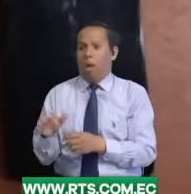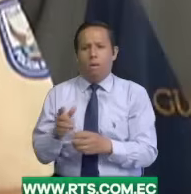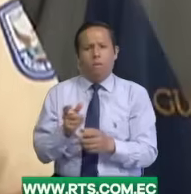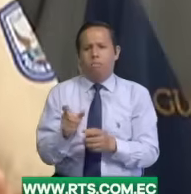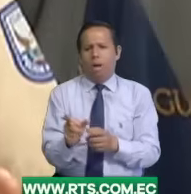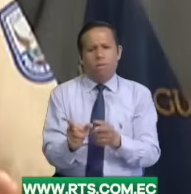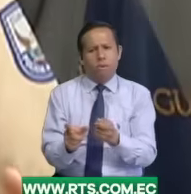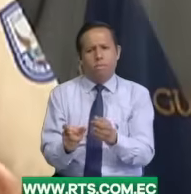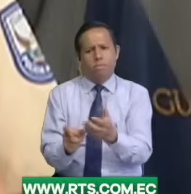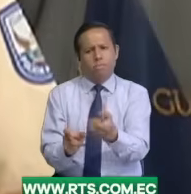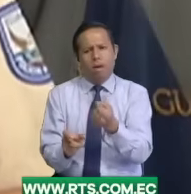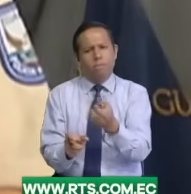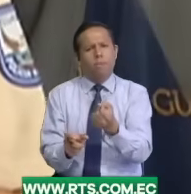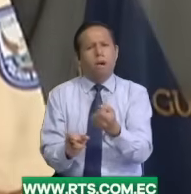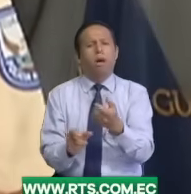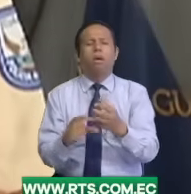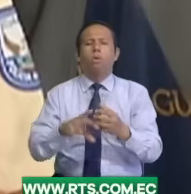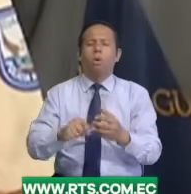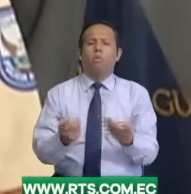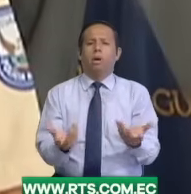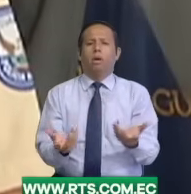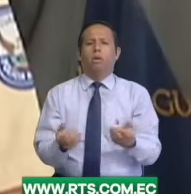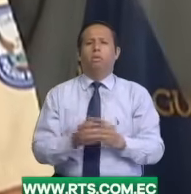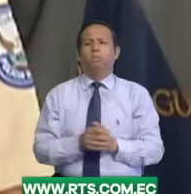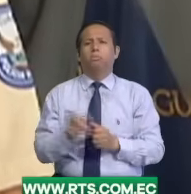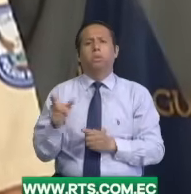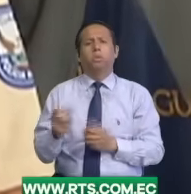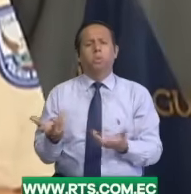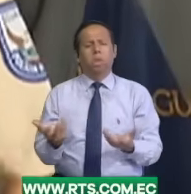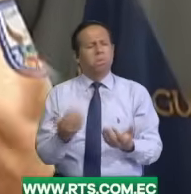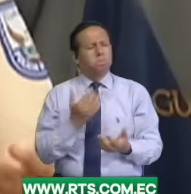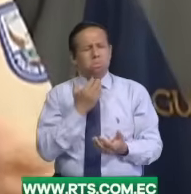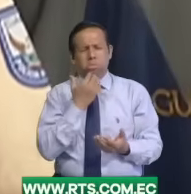víctimas. Finalmente terminaban sin retirar en ese momento el